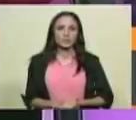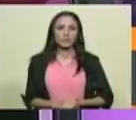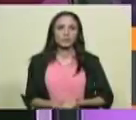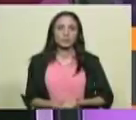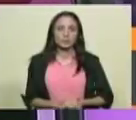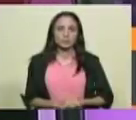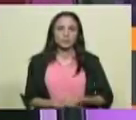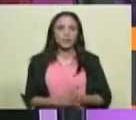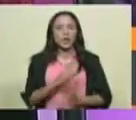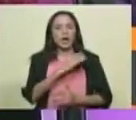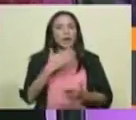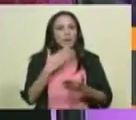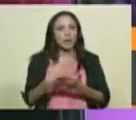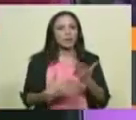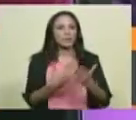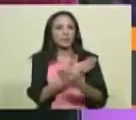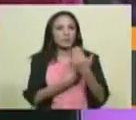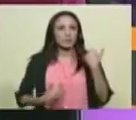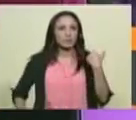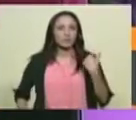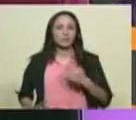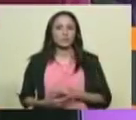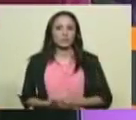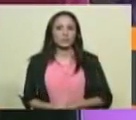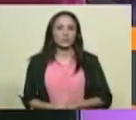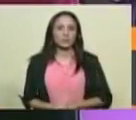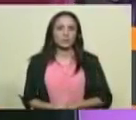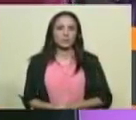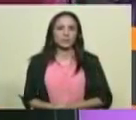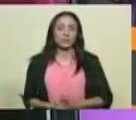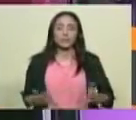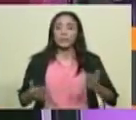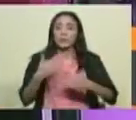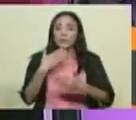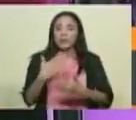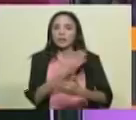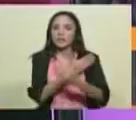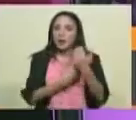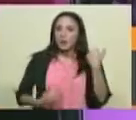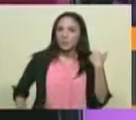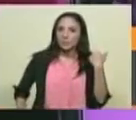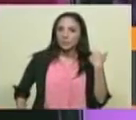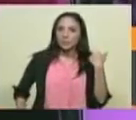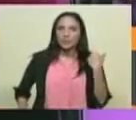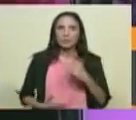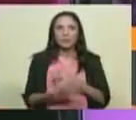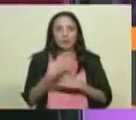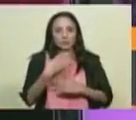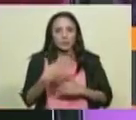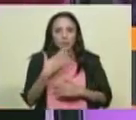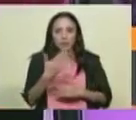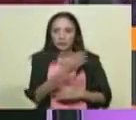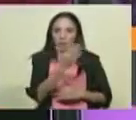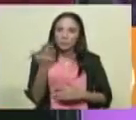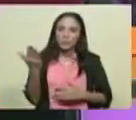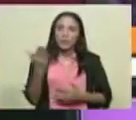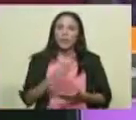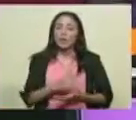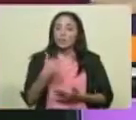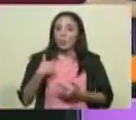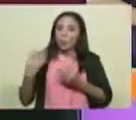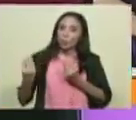Bueno, gracias, presidente. Aquí, en presencia de la constituyente León, presidenta de la Comisión de la Mujer, y de